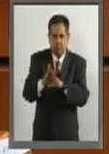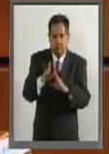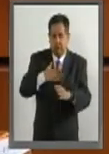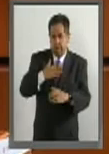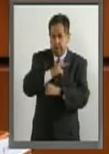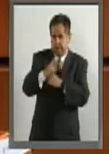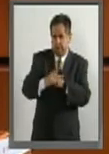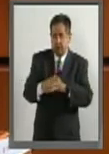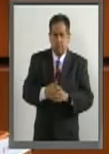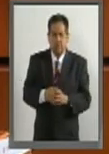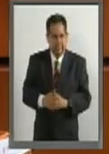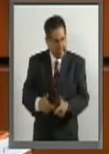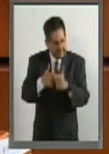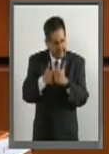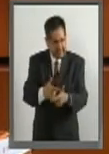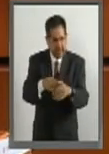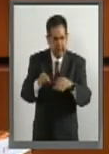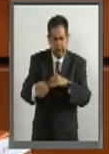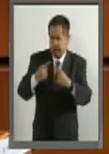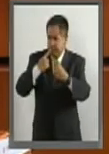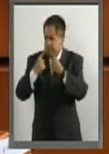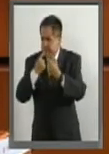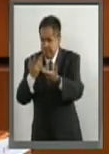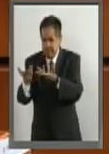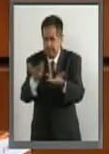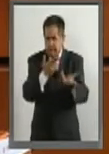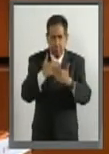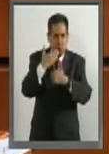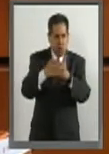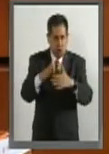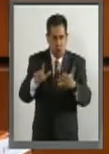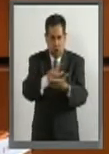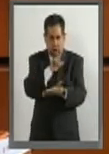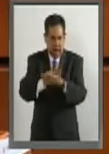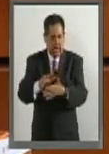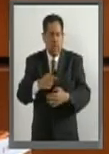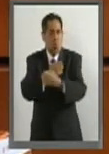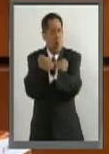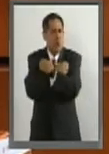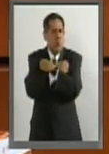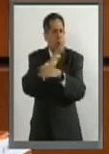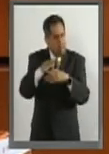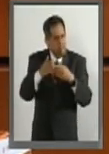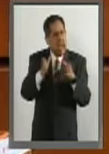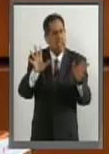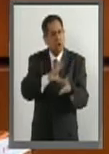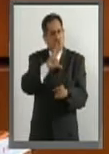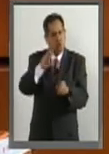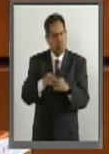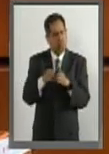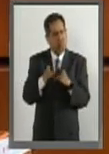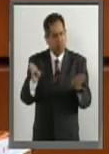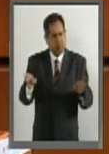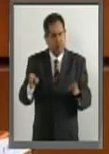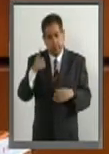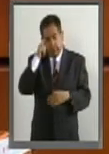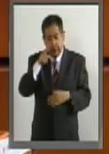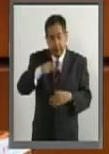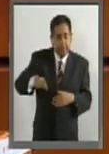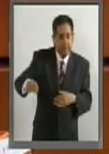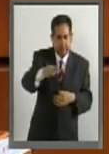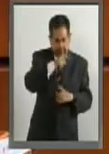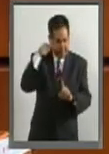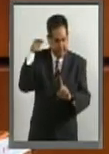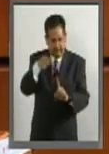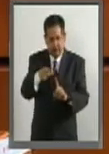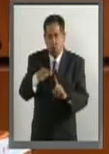país. Sigamos trabajando en la discusión de una reforma educativa y migratoria mucho más amplia, que ponga en el corazón de nuestro marco